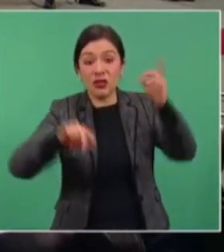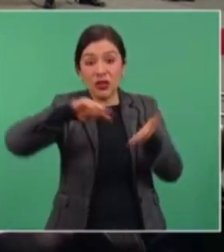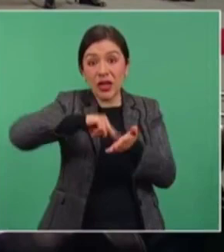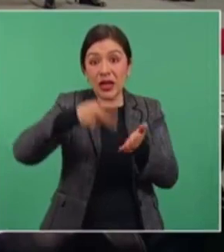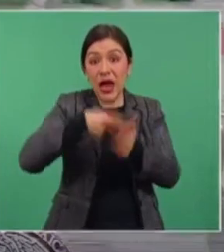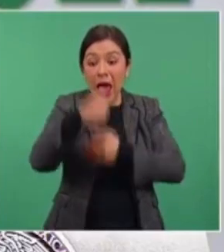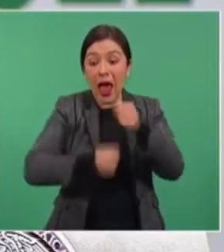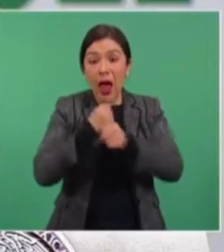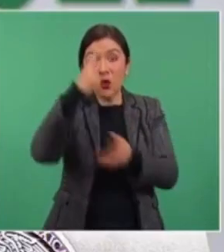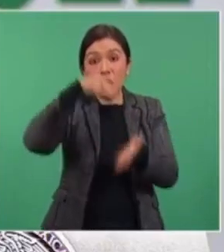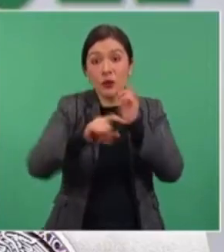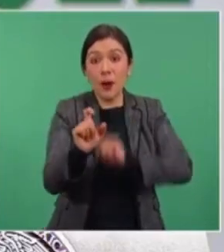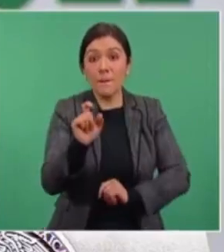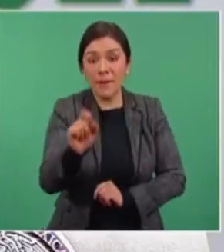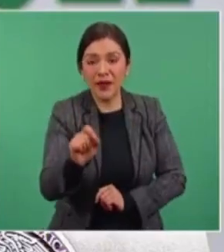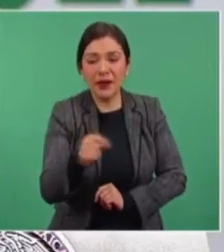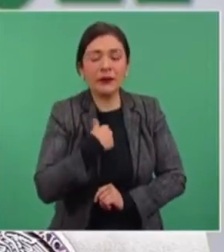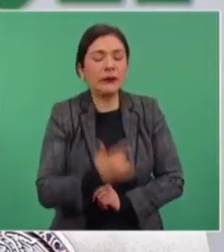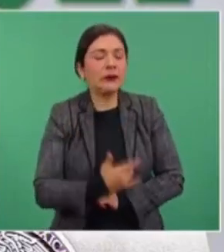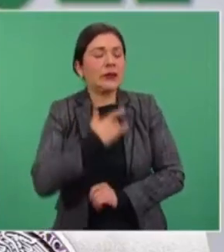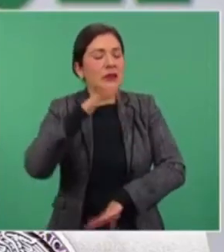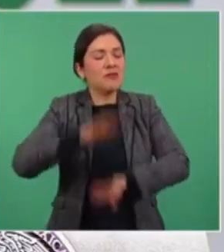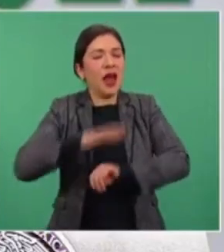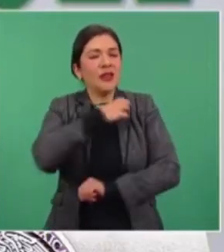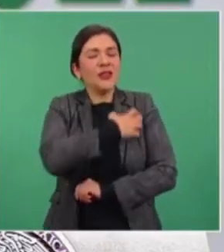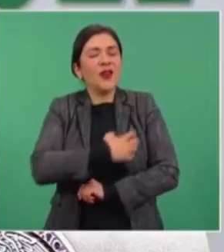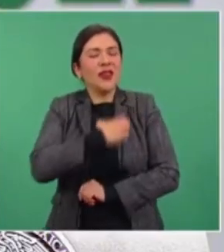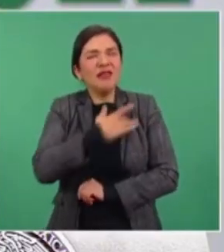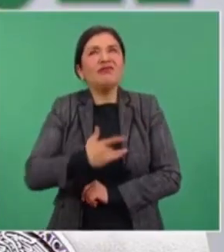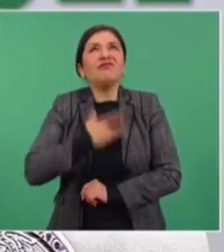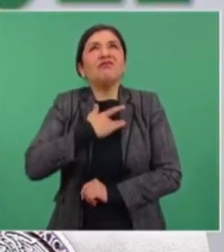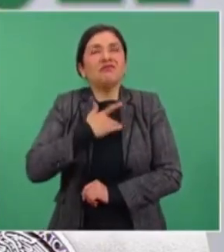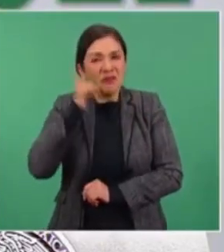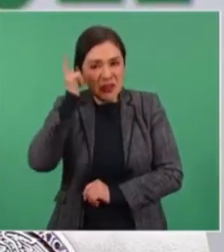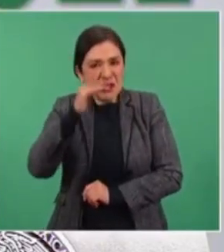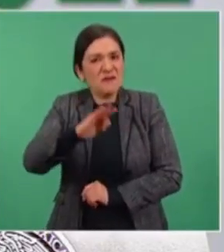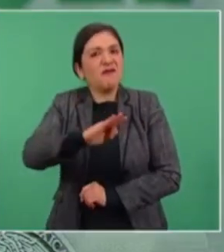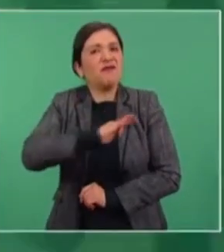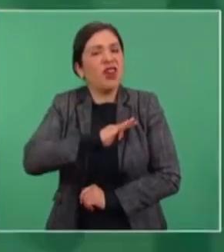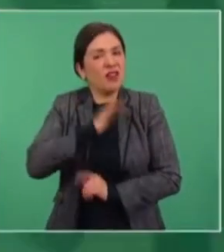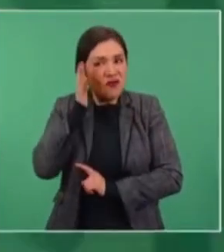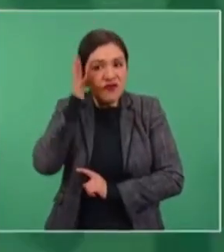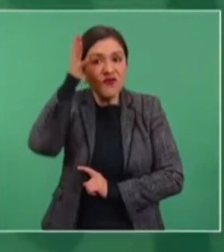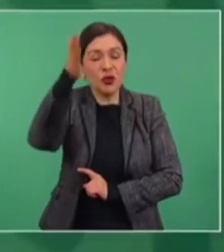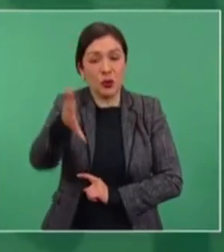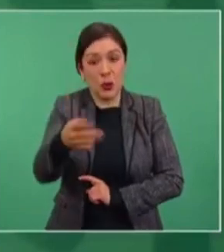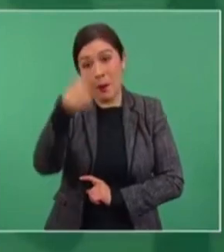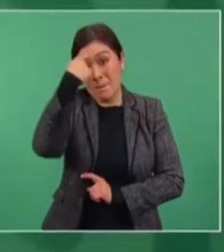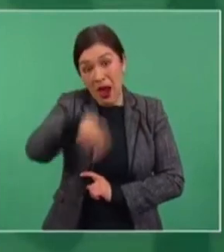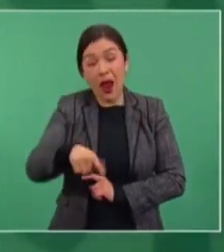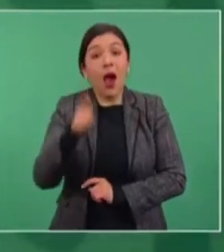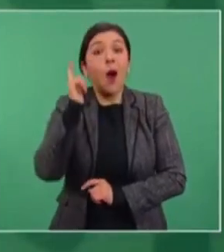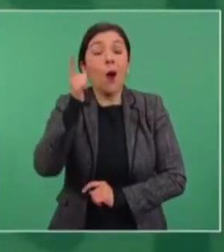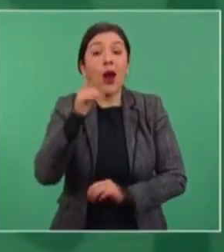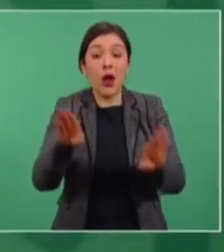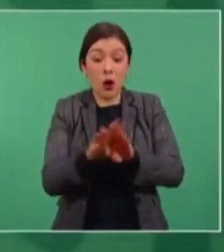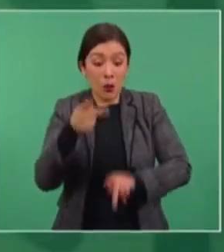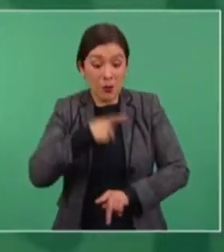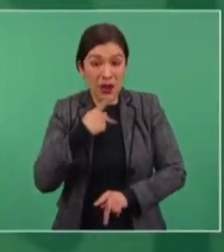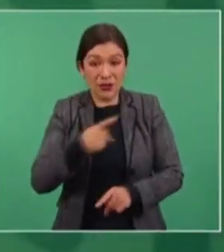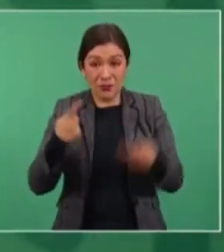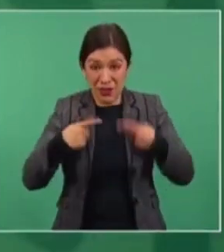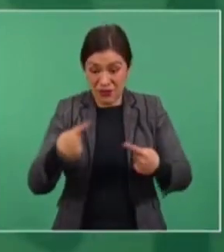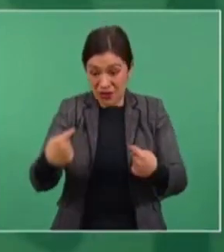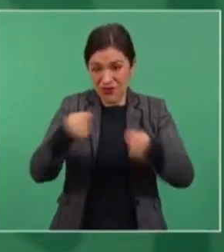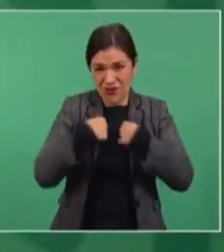2020 nos llena de júbilo y de esperanza y nos permite a quienes como yo hemos recibido la